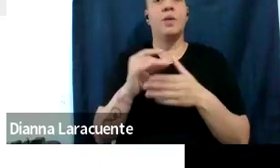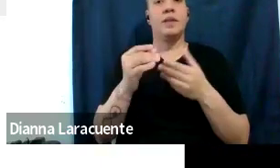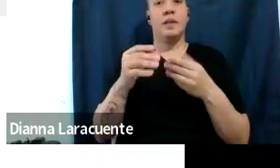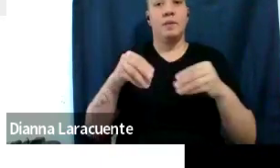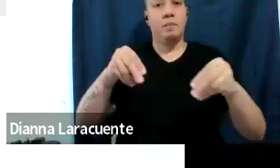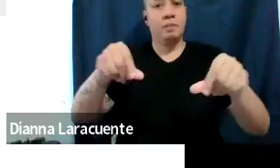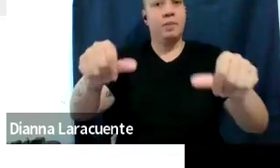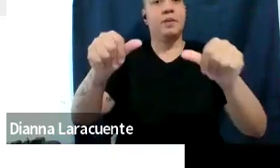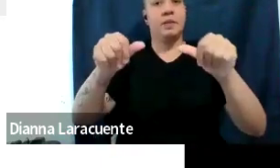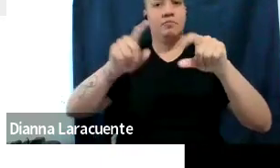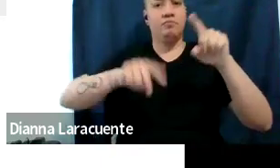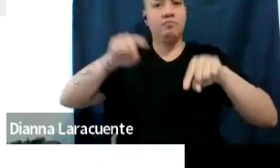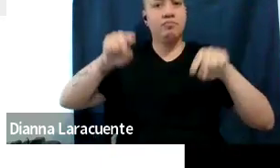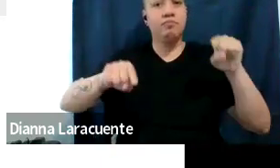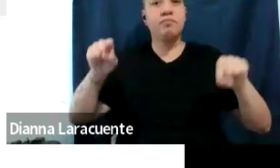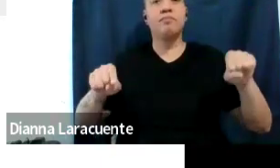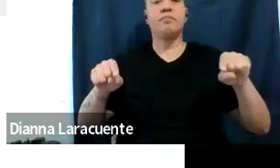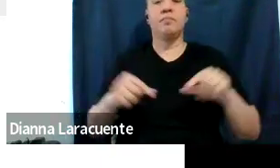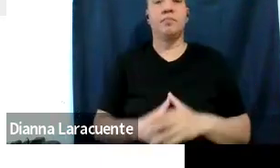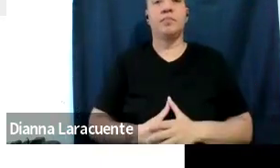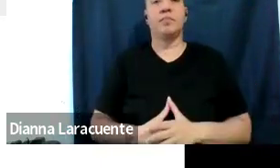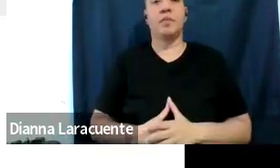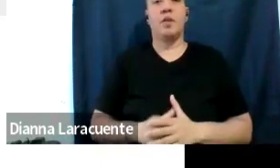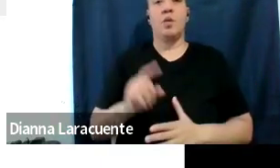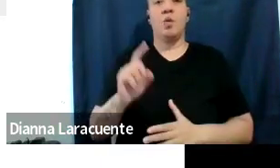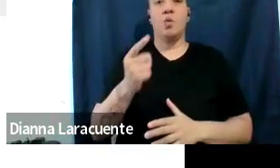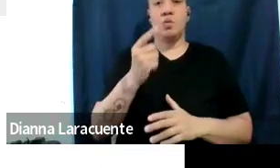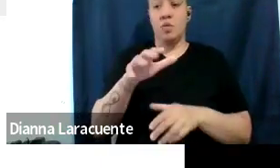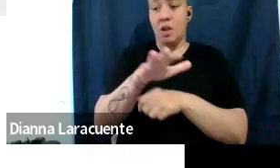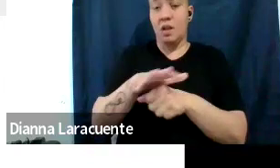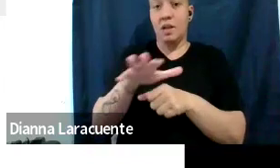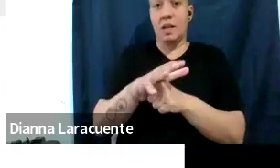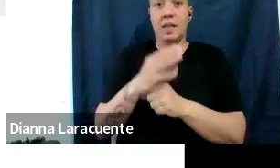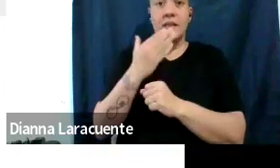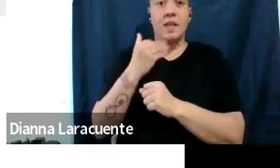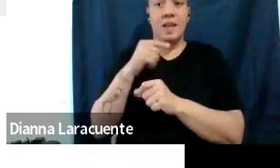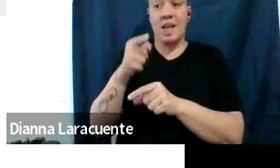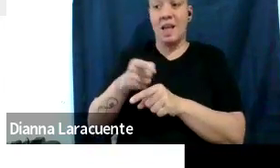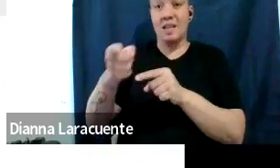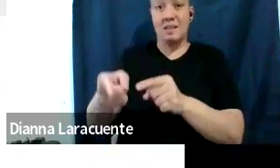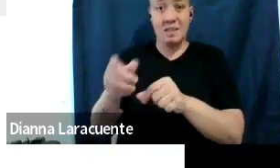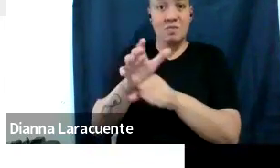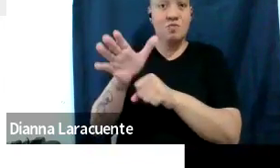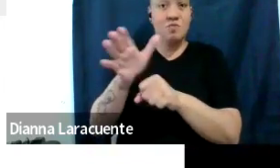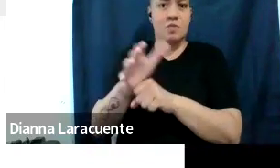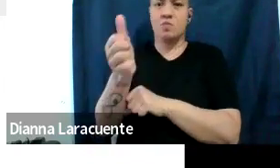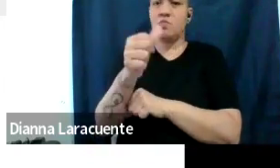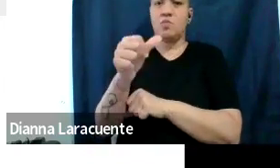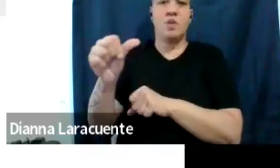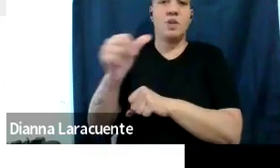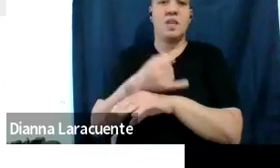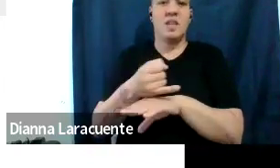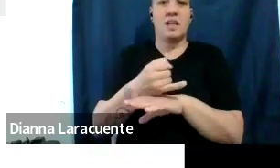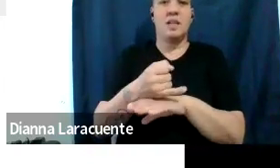agricultura diversificada. Un solo acre de caña rinde más azúcar allí que en cualquier otra isla